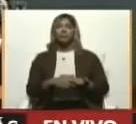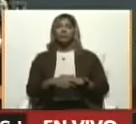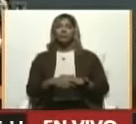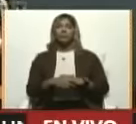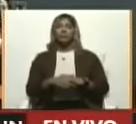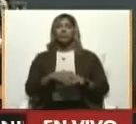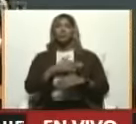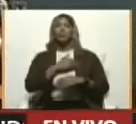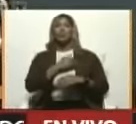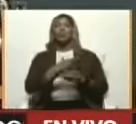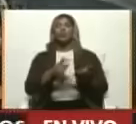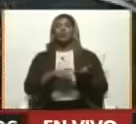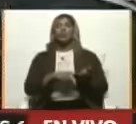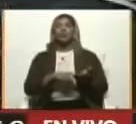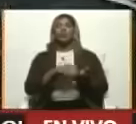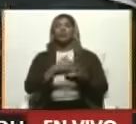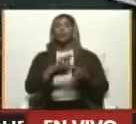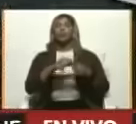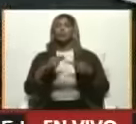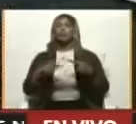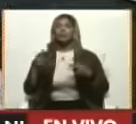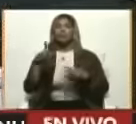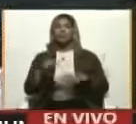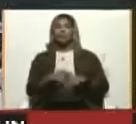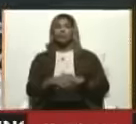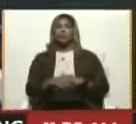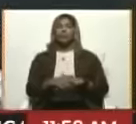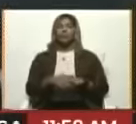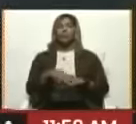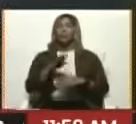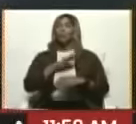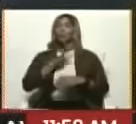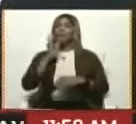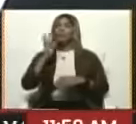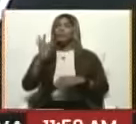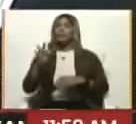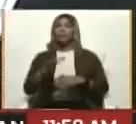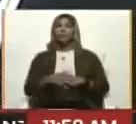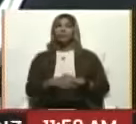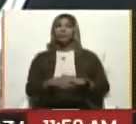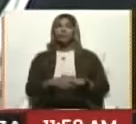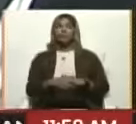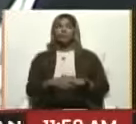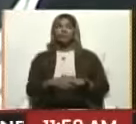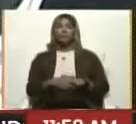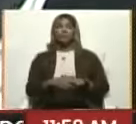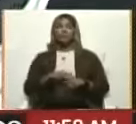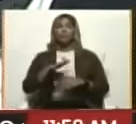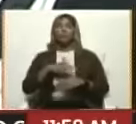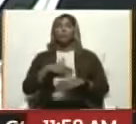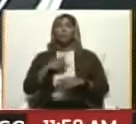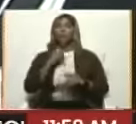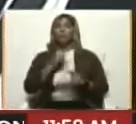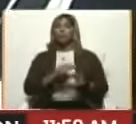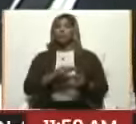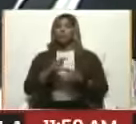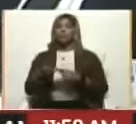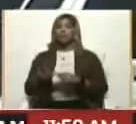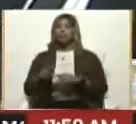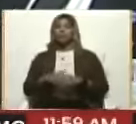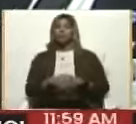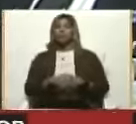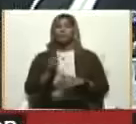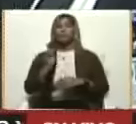un director general, un director de línea e incluso el propio fiscal general de la República pudiera trasladarse